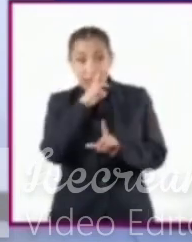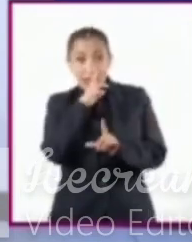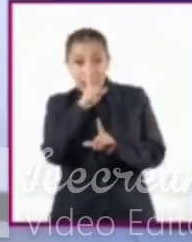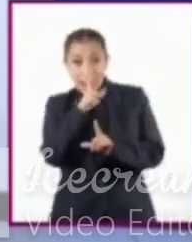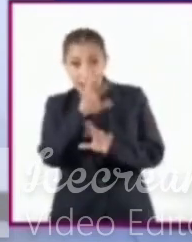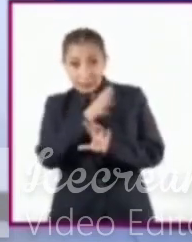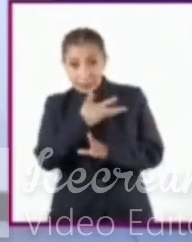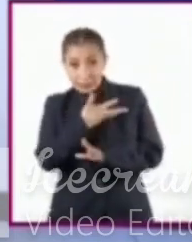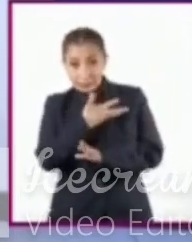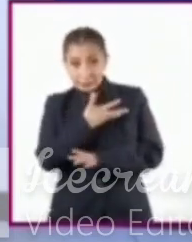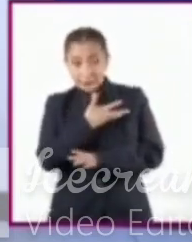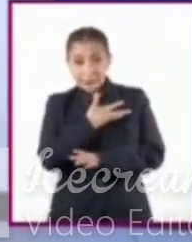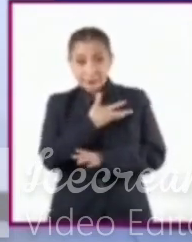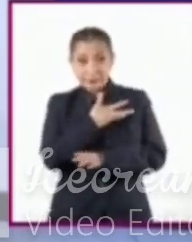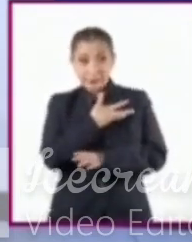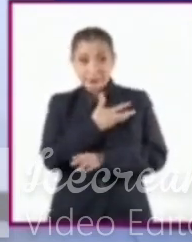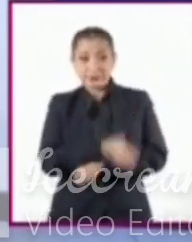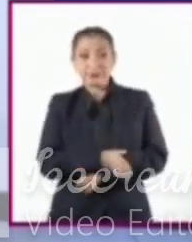resolverlo?